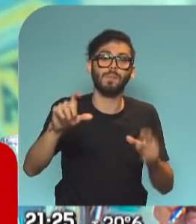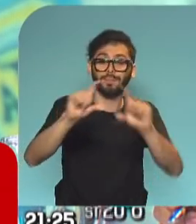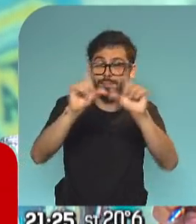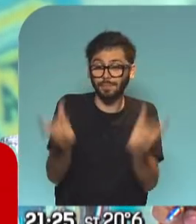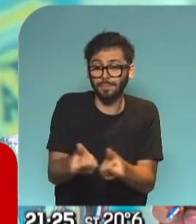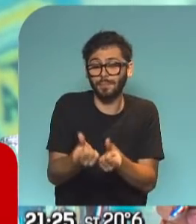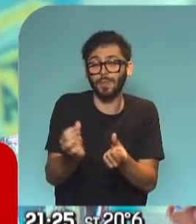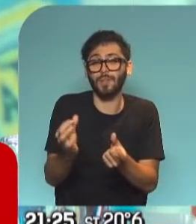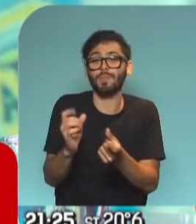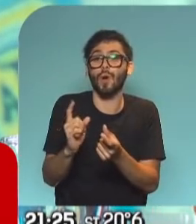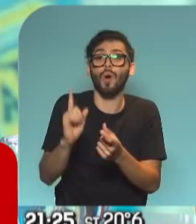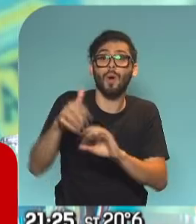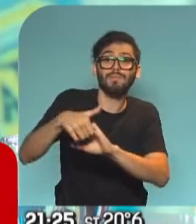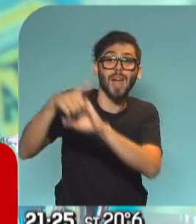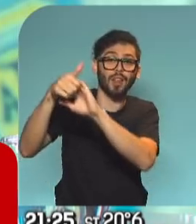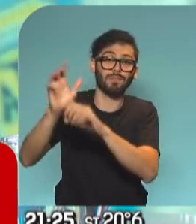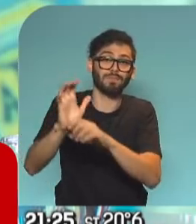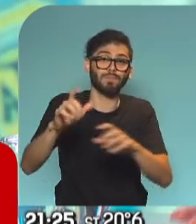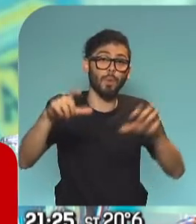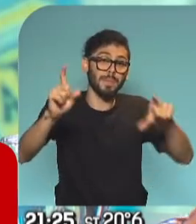mano de dios sino el mejor de los mundiales que es el mismo arqueológico